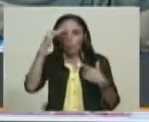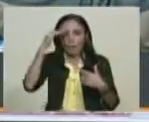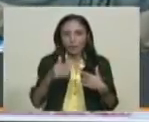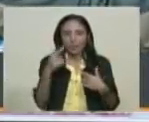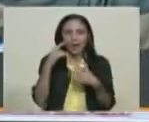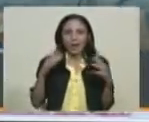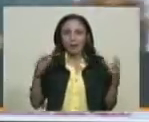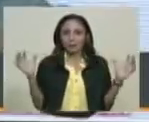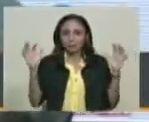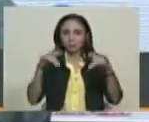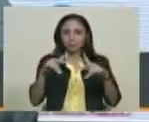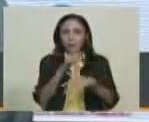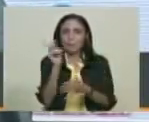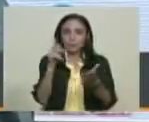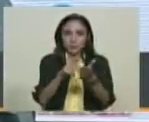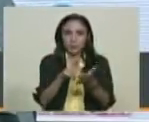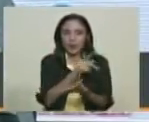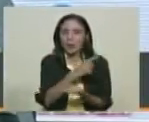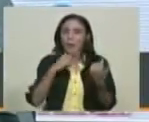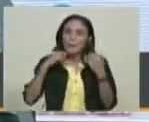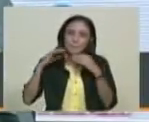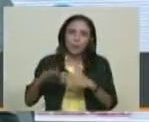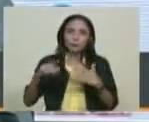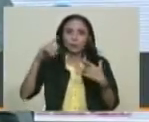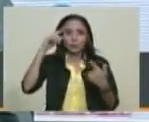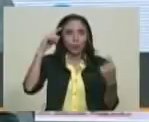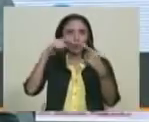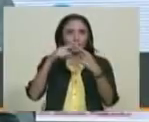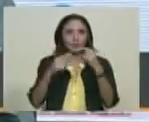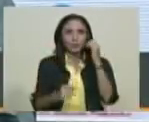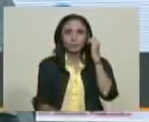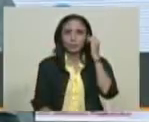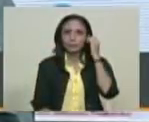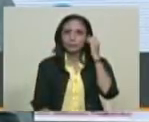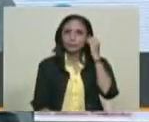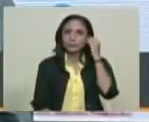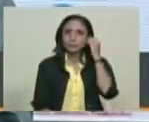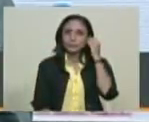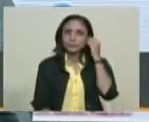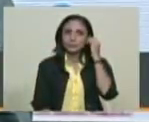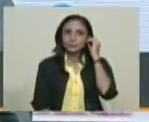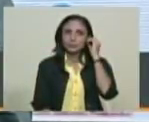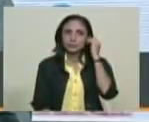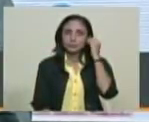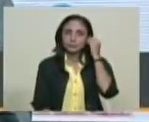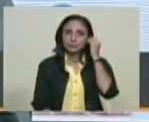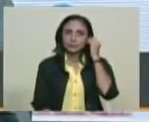institucional del país. Inmediatamente